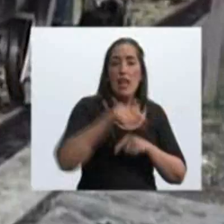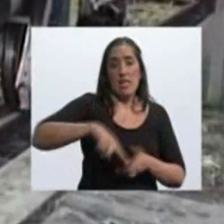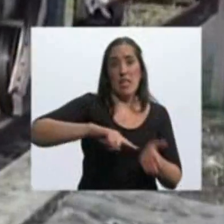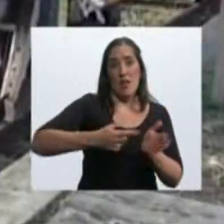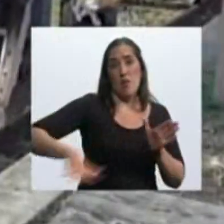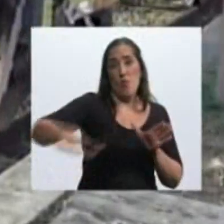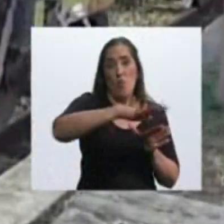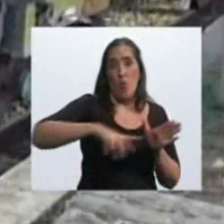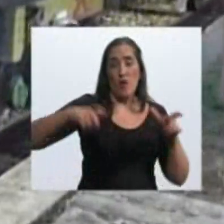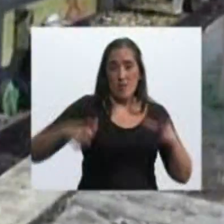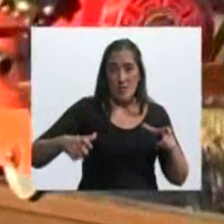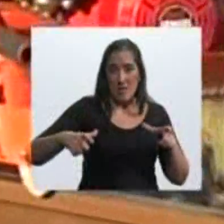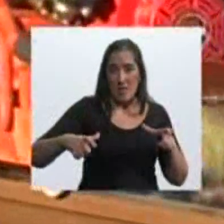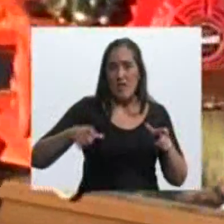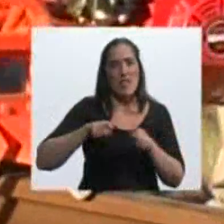metropolitana.